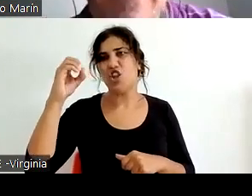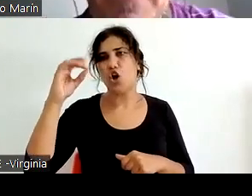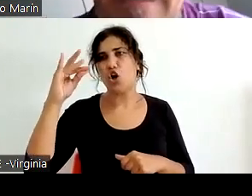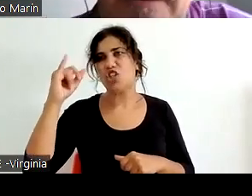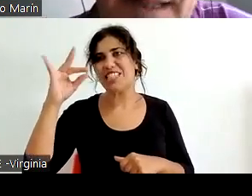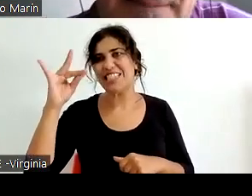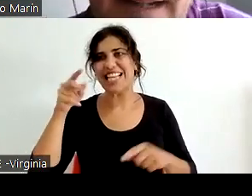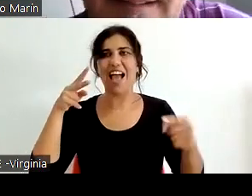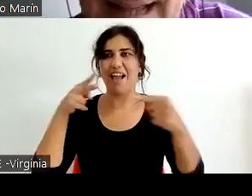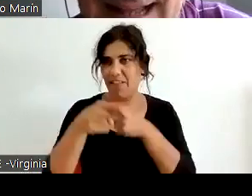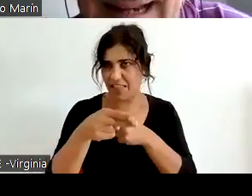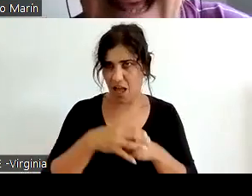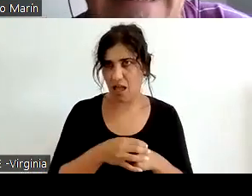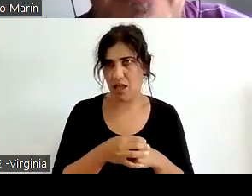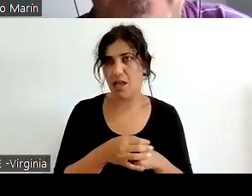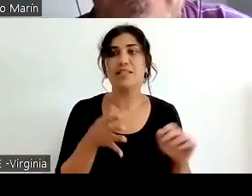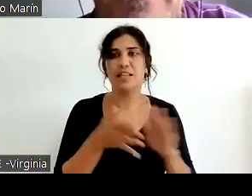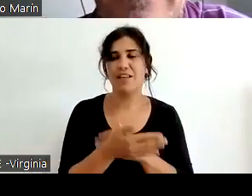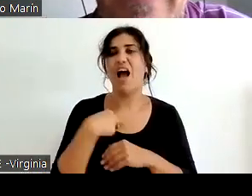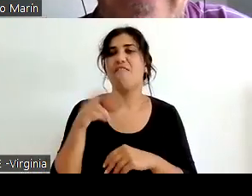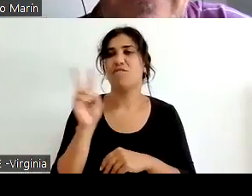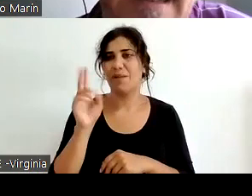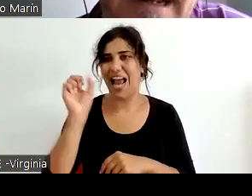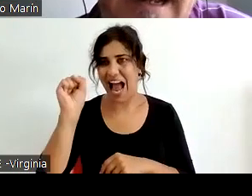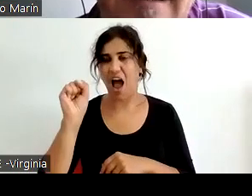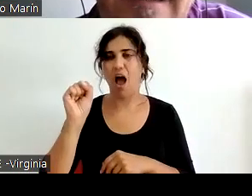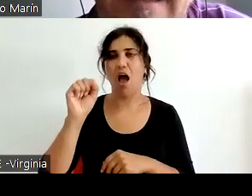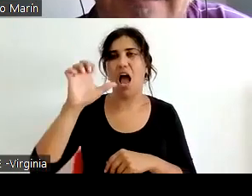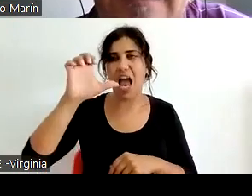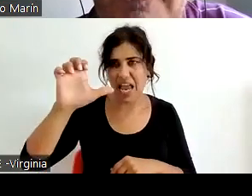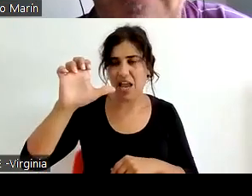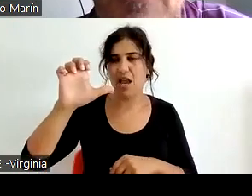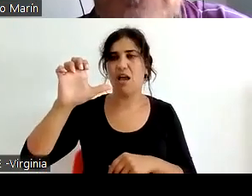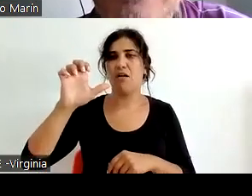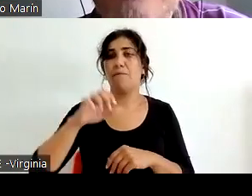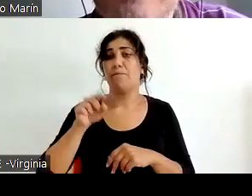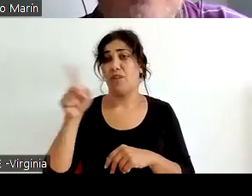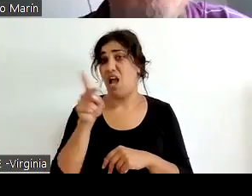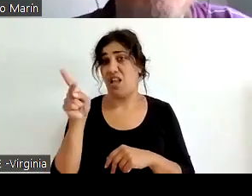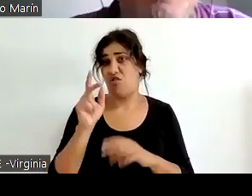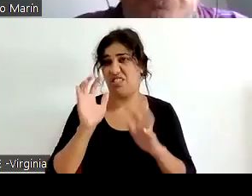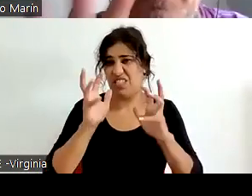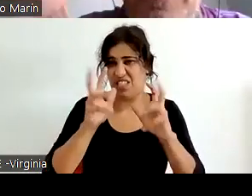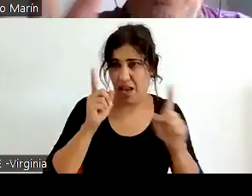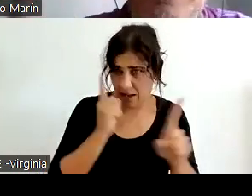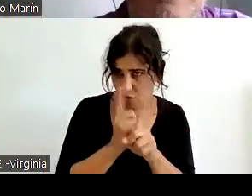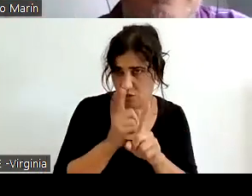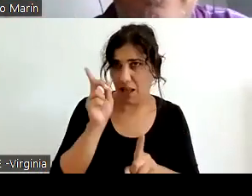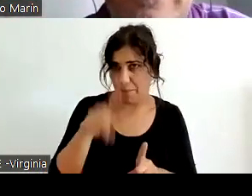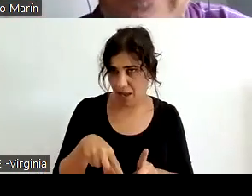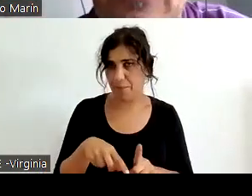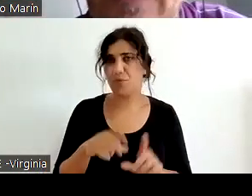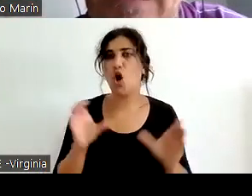Las vitaminas, la A, la C y la E, que serían las más antioxidantes. Las del grupo B hemos comentado que